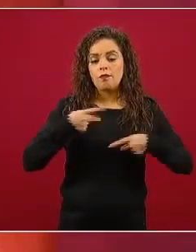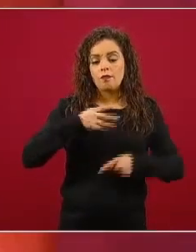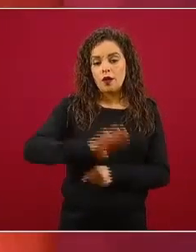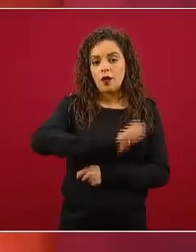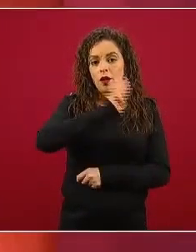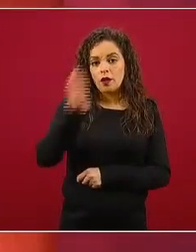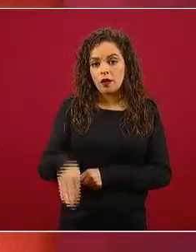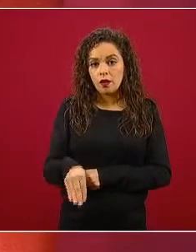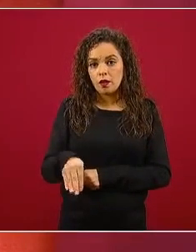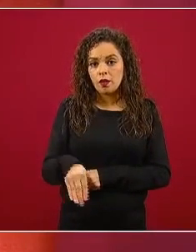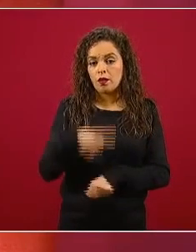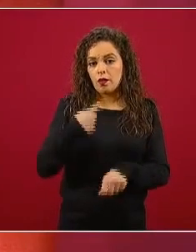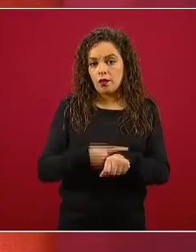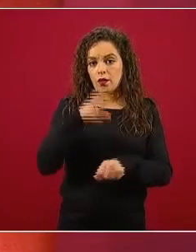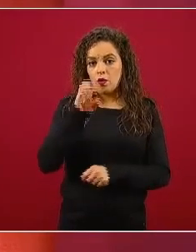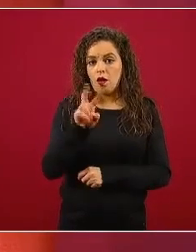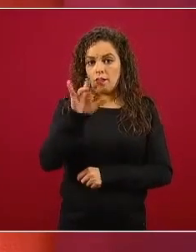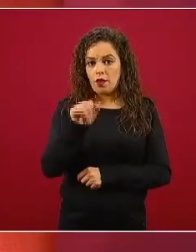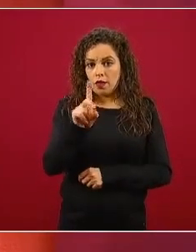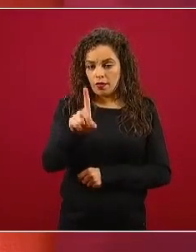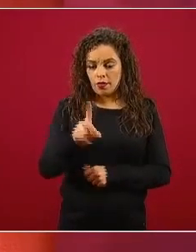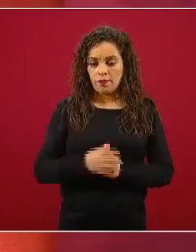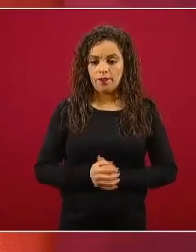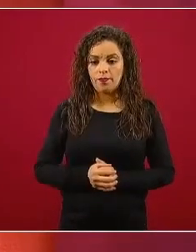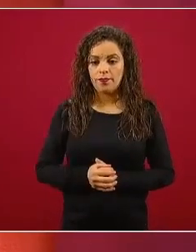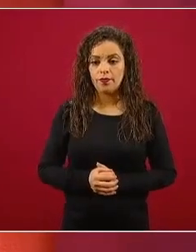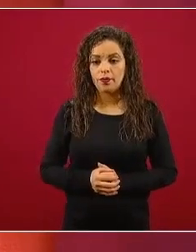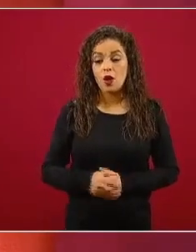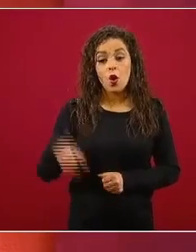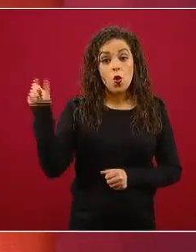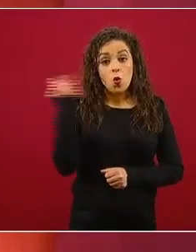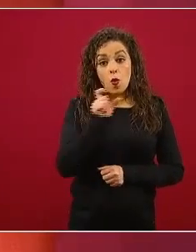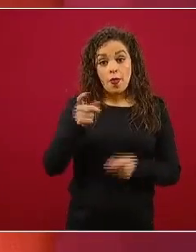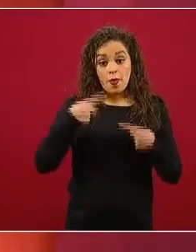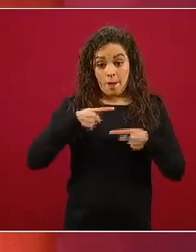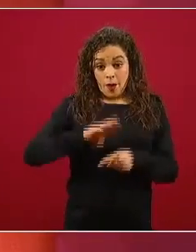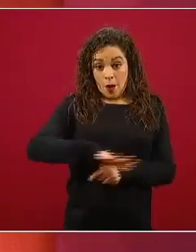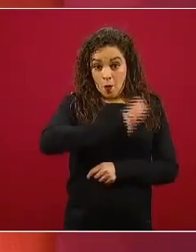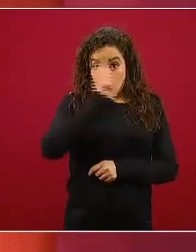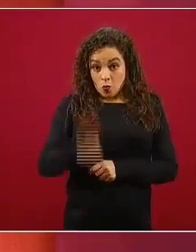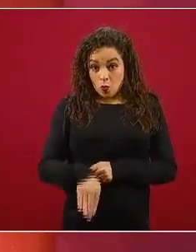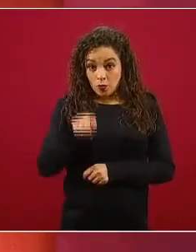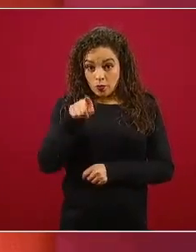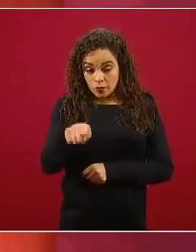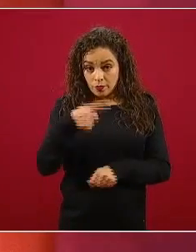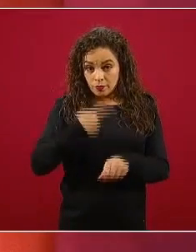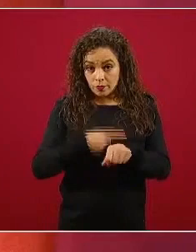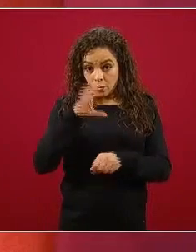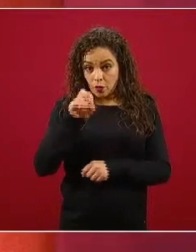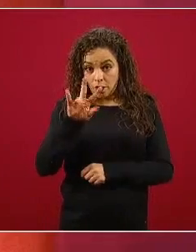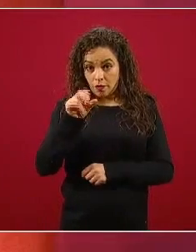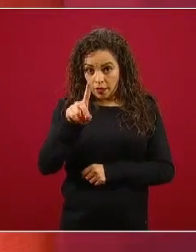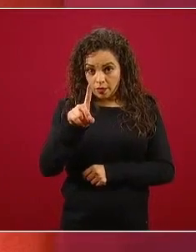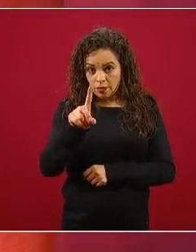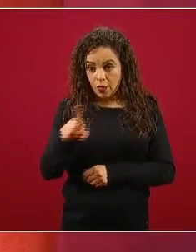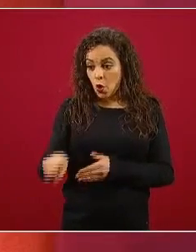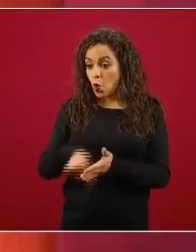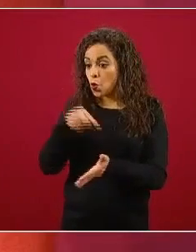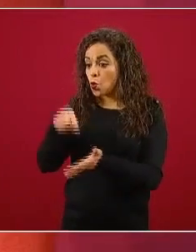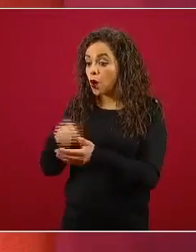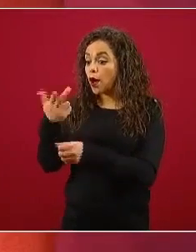Básicamente, cuando ocurre una defunción por COVID, en las unidades hospitalarias donde ocurre la